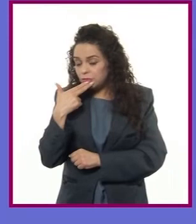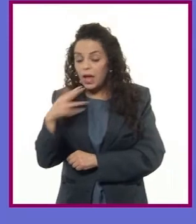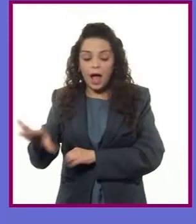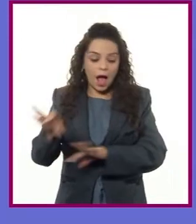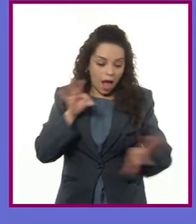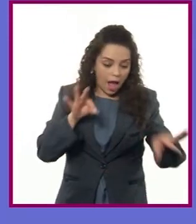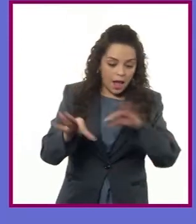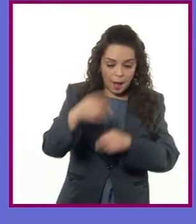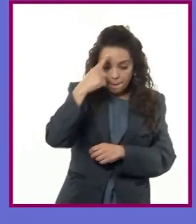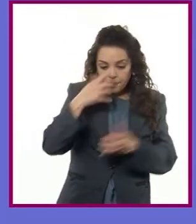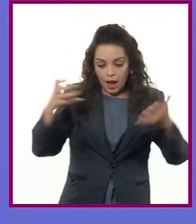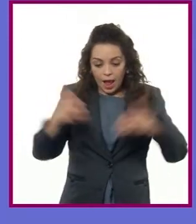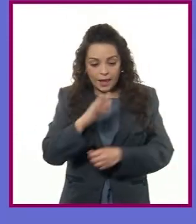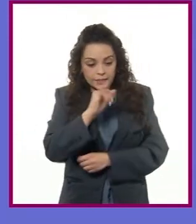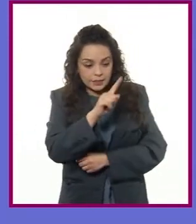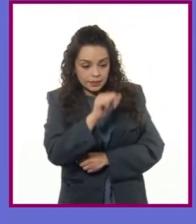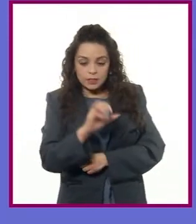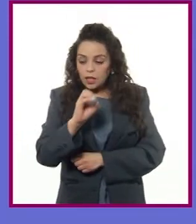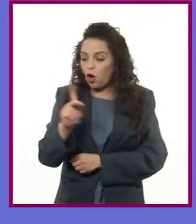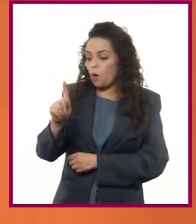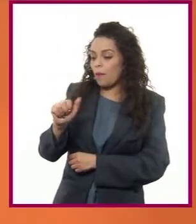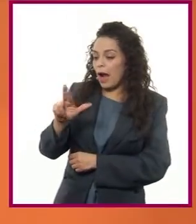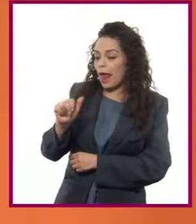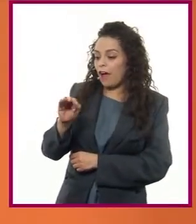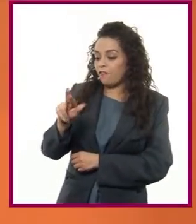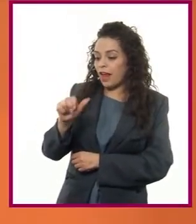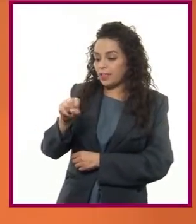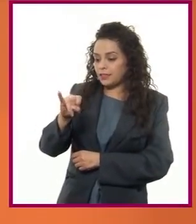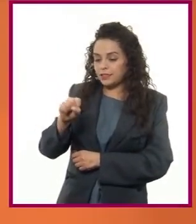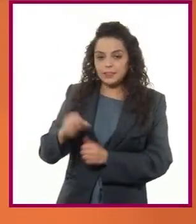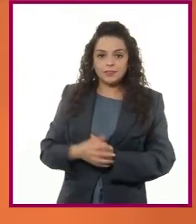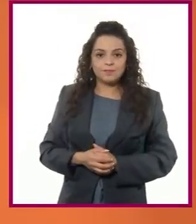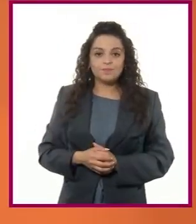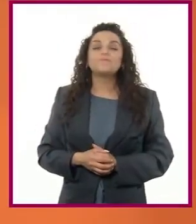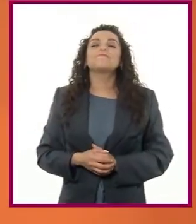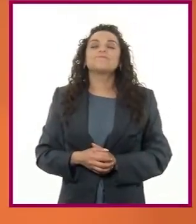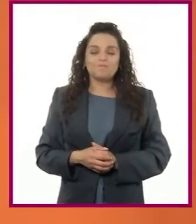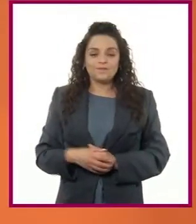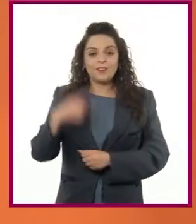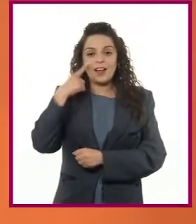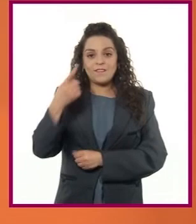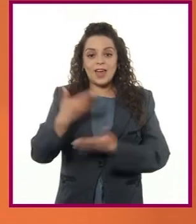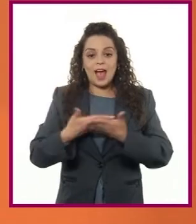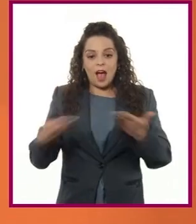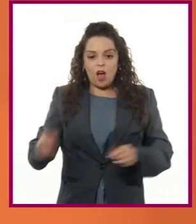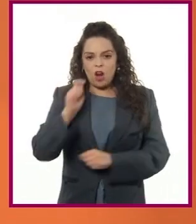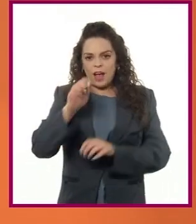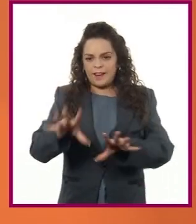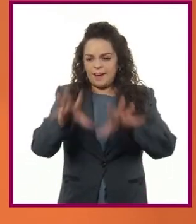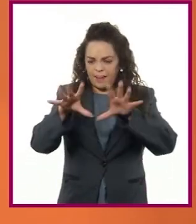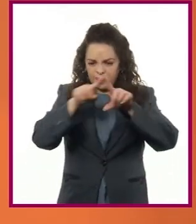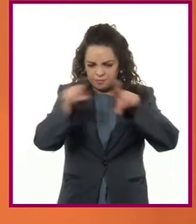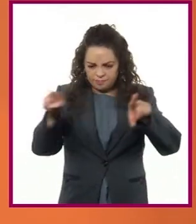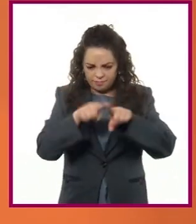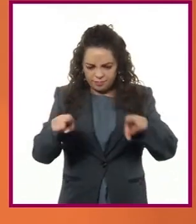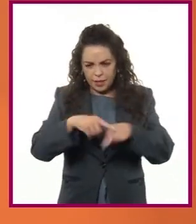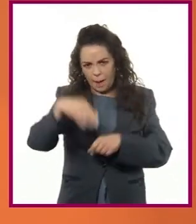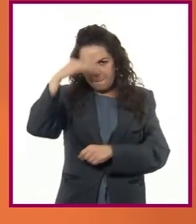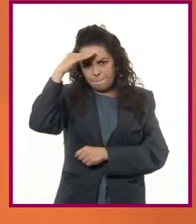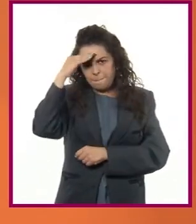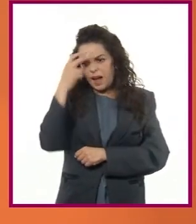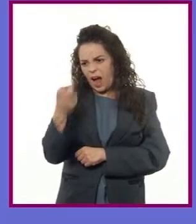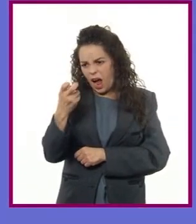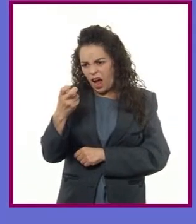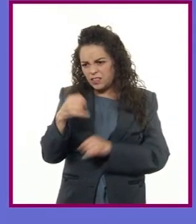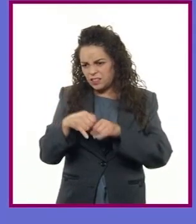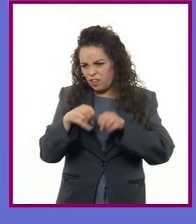citas textuales como para la paráfrasis. Veamos los resaltados de las citas textuales y pensemos qué podemos retomar de